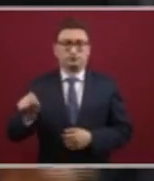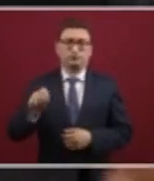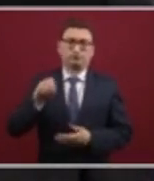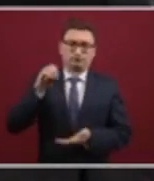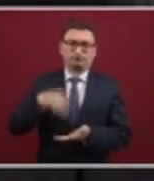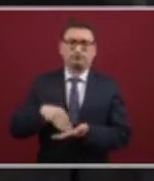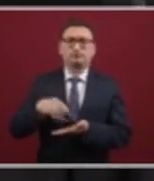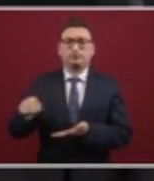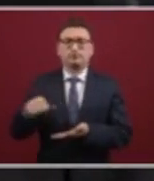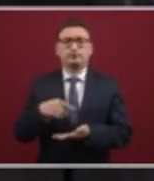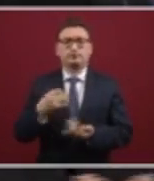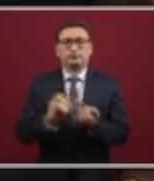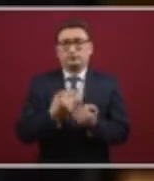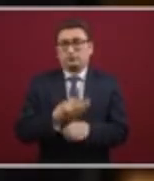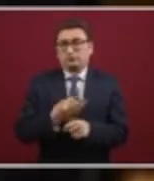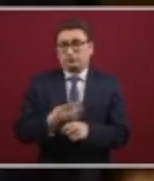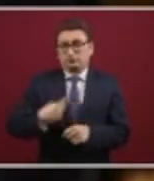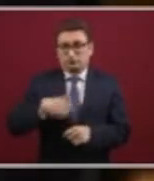resolviendo